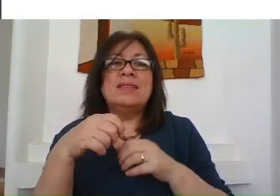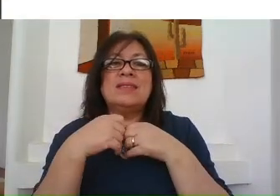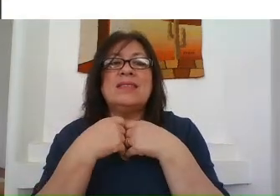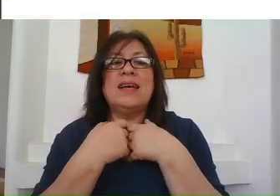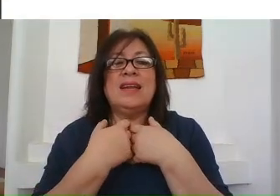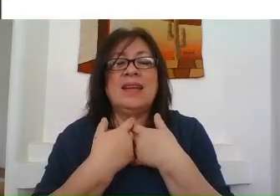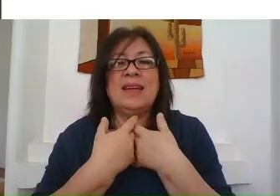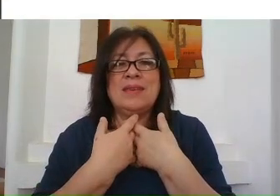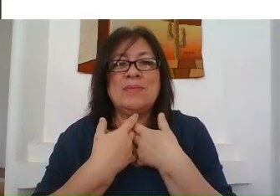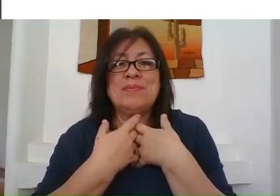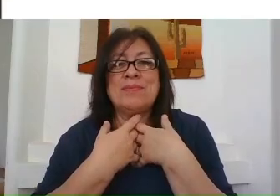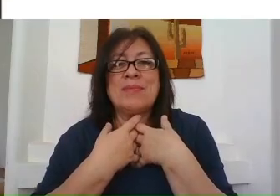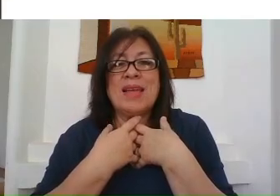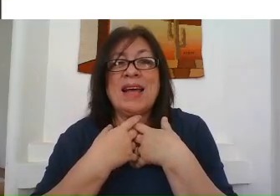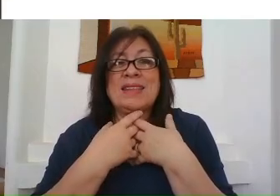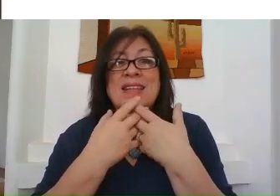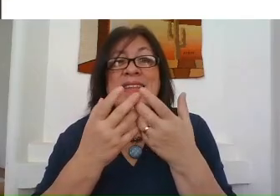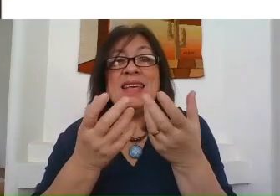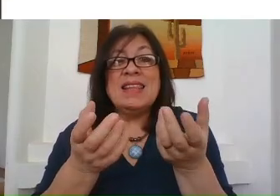deben ser